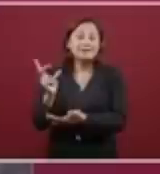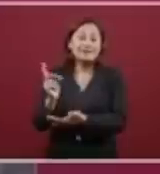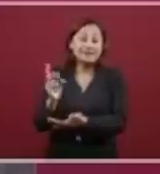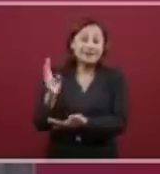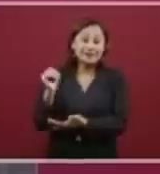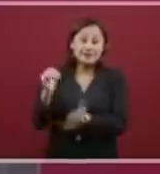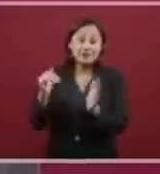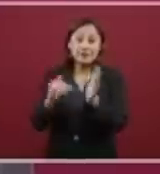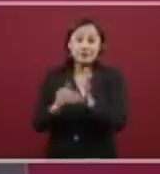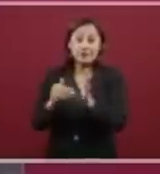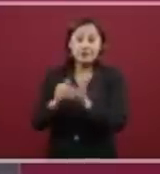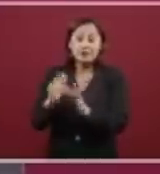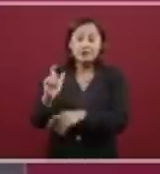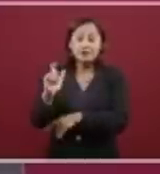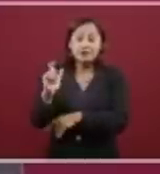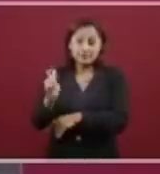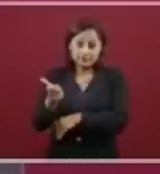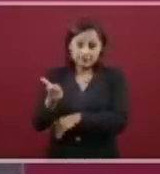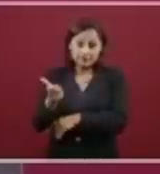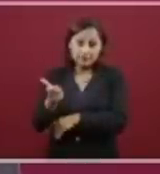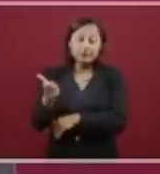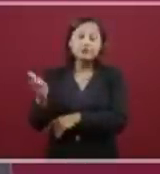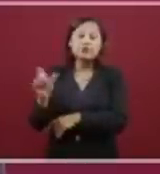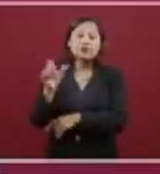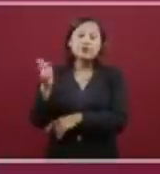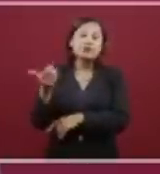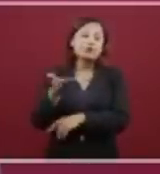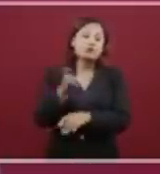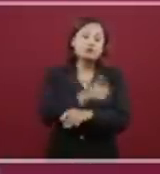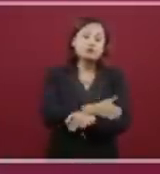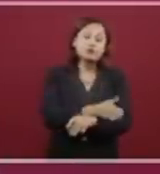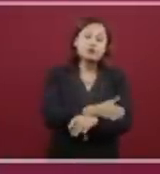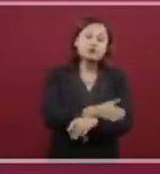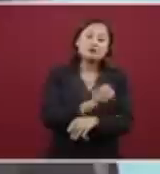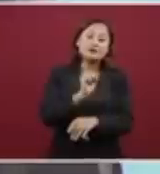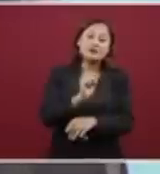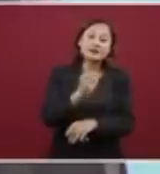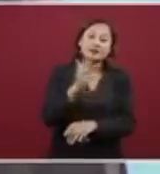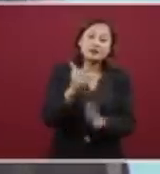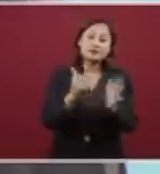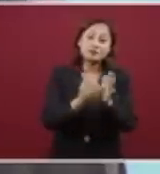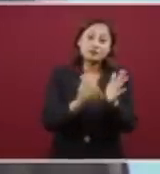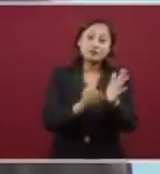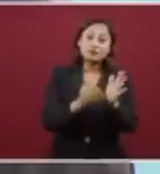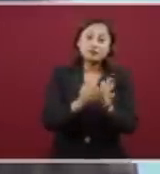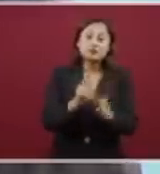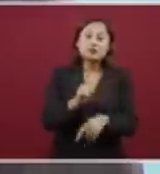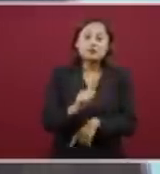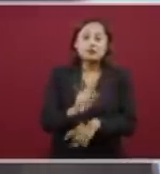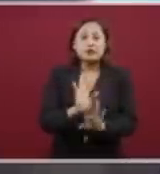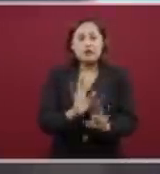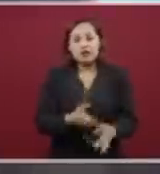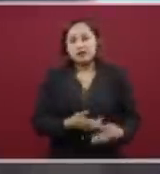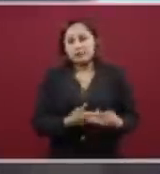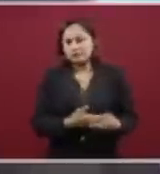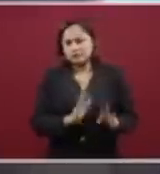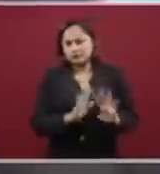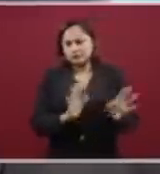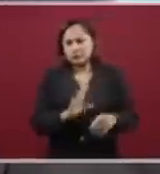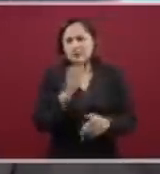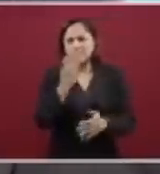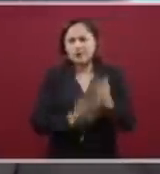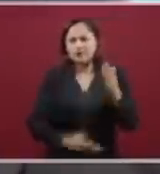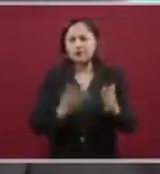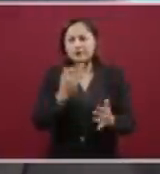otros 108 mil millones que en aquel momento faltaban pero que vemos que faltaban bastantes más que él todavía